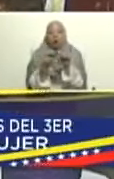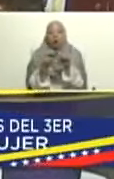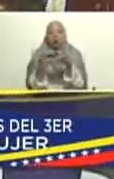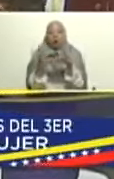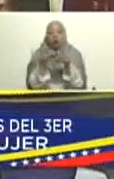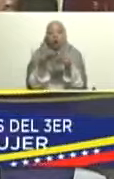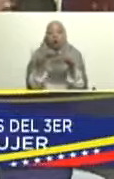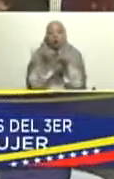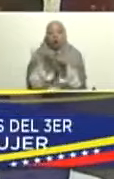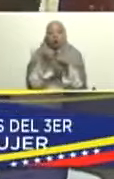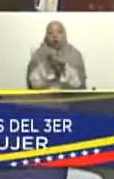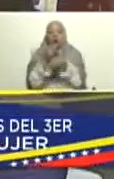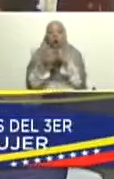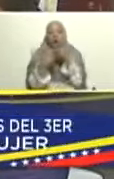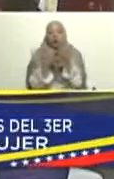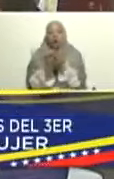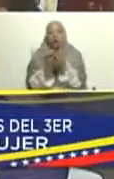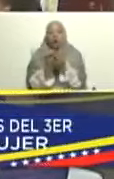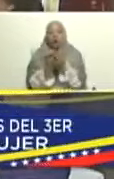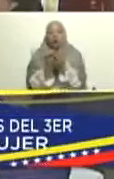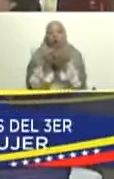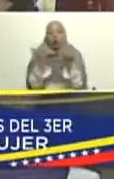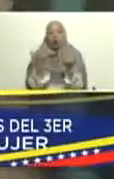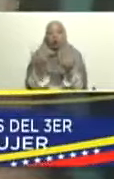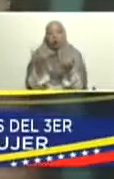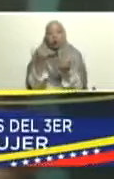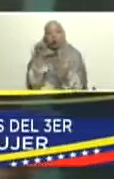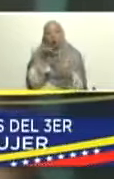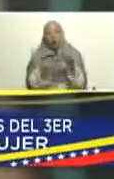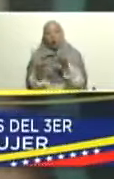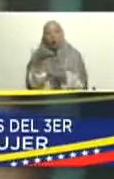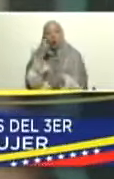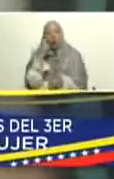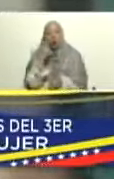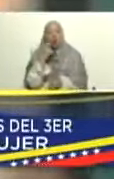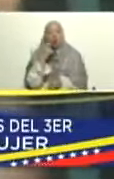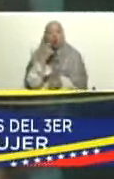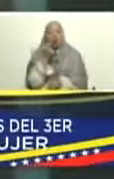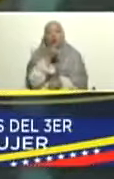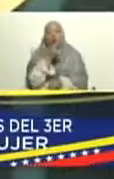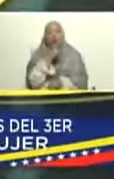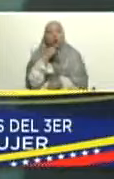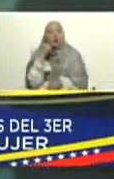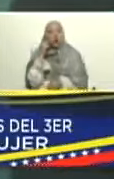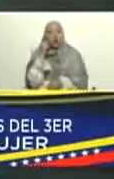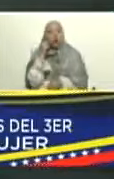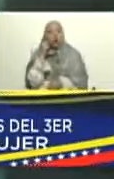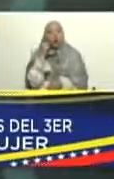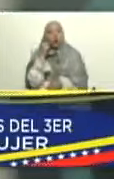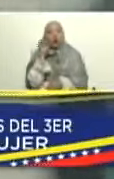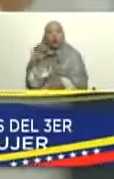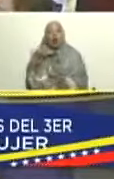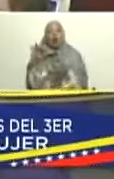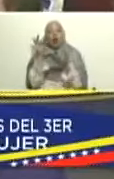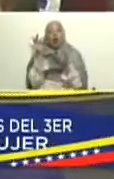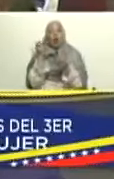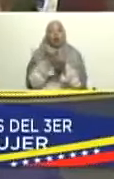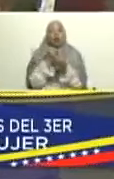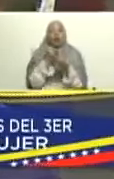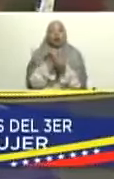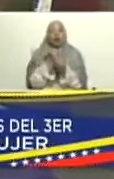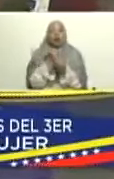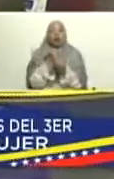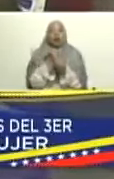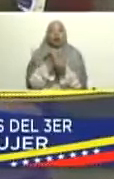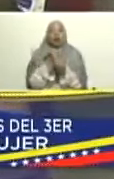el cacao con papelón. Y esta mañana tomamos en la casa cacao con papelón y de verdad que quedó buenísimo. ¿Este es para taza? Para taza. Ah, no. Y